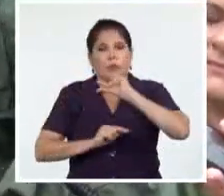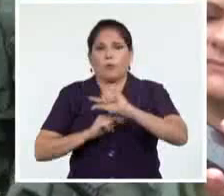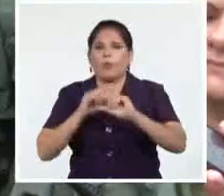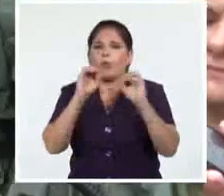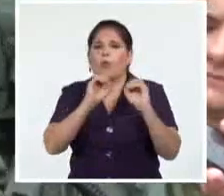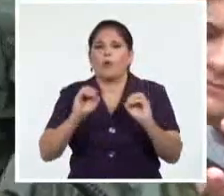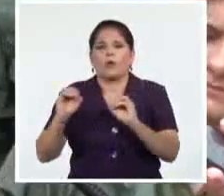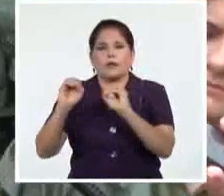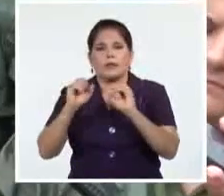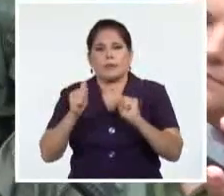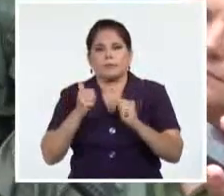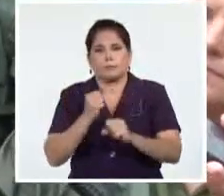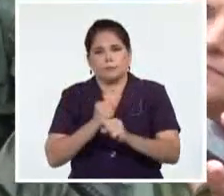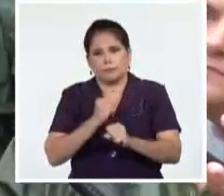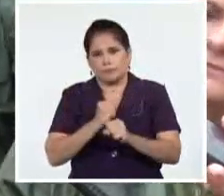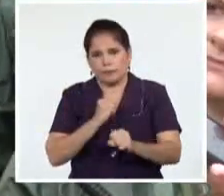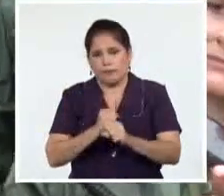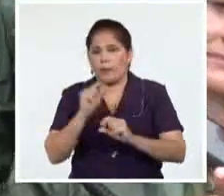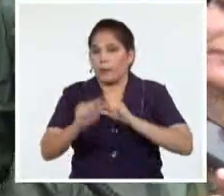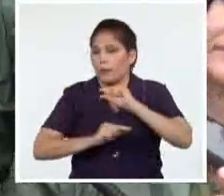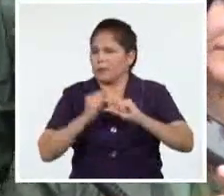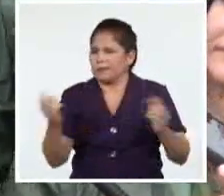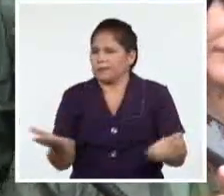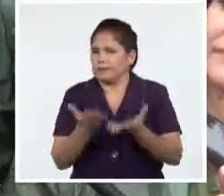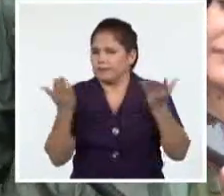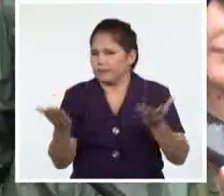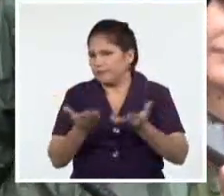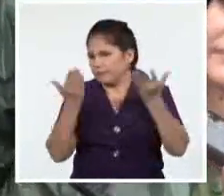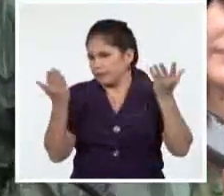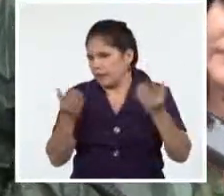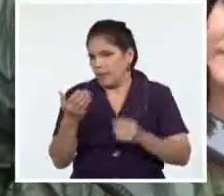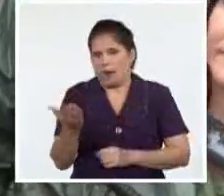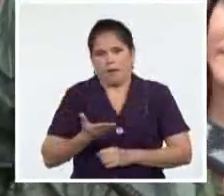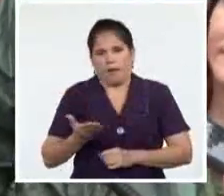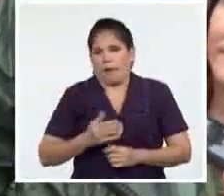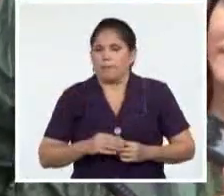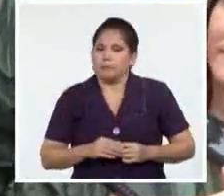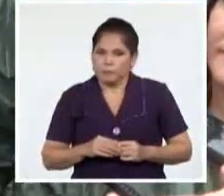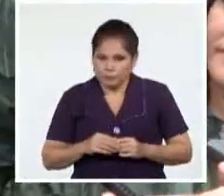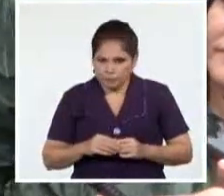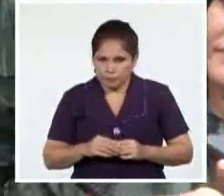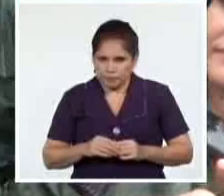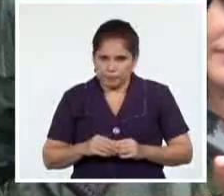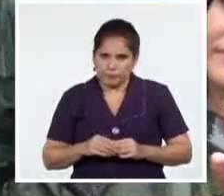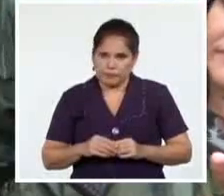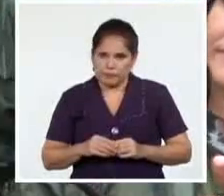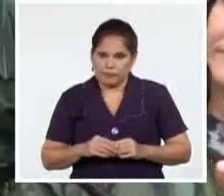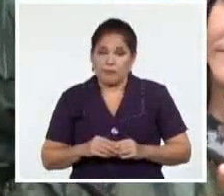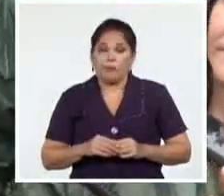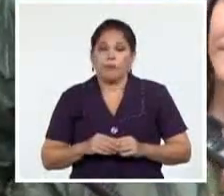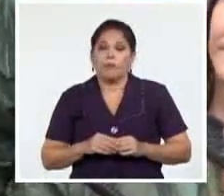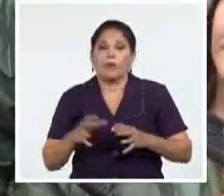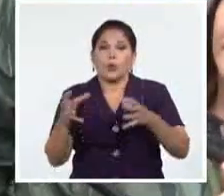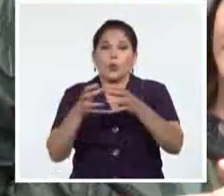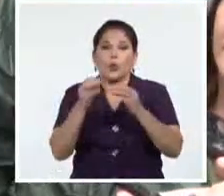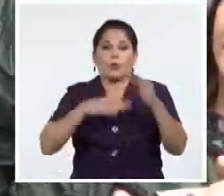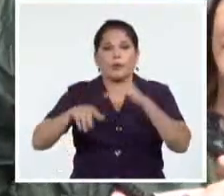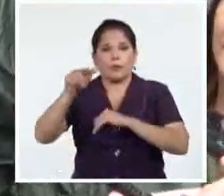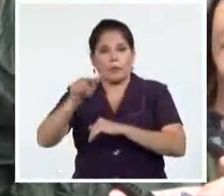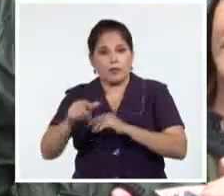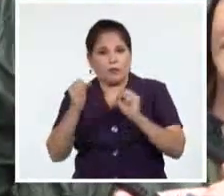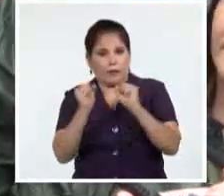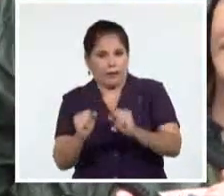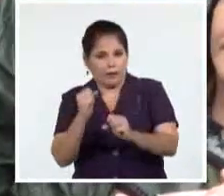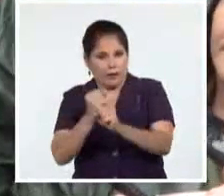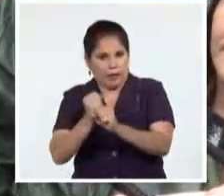trabajo para recuperarnos el tiempo más más rápido posible todo esta afectaciones hay un grupo de ministros que vinieron con nosotros que se